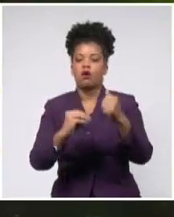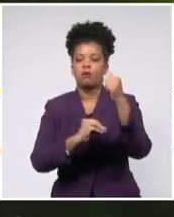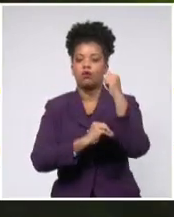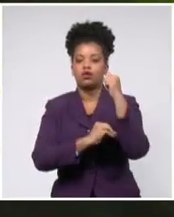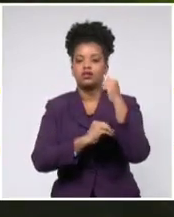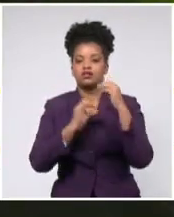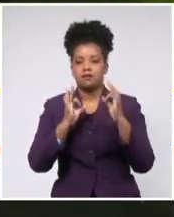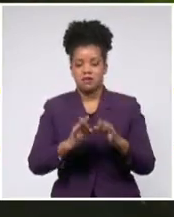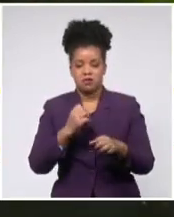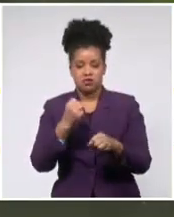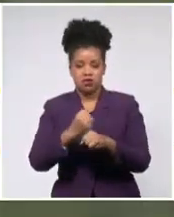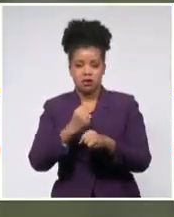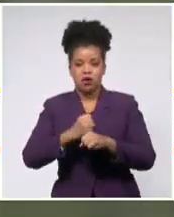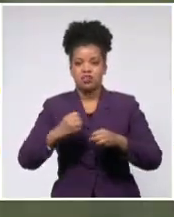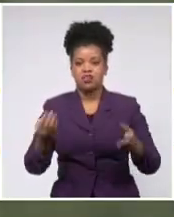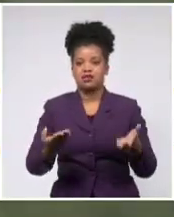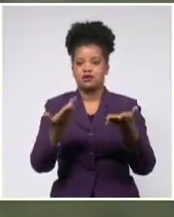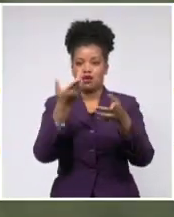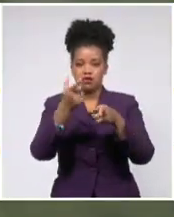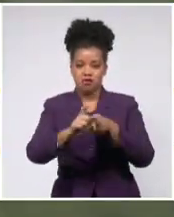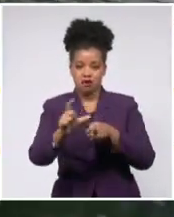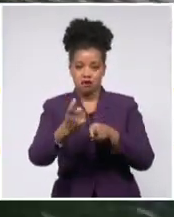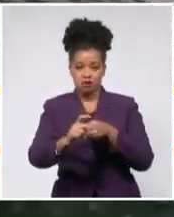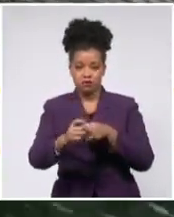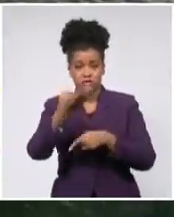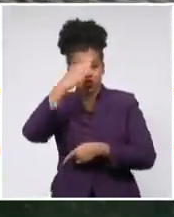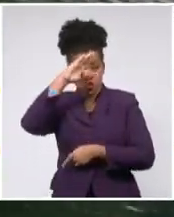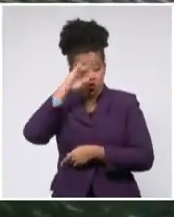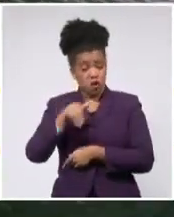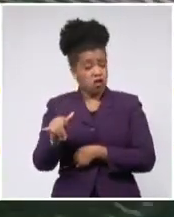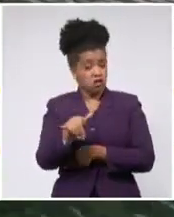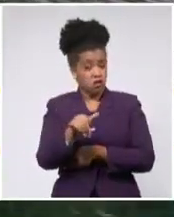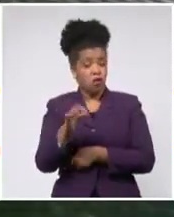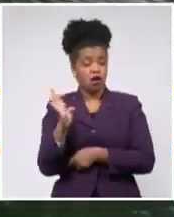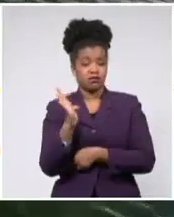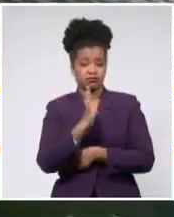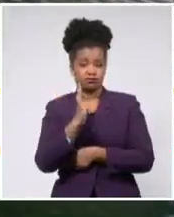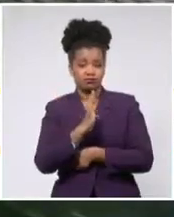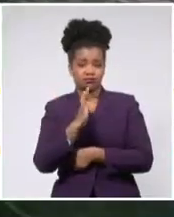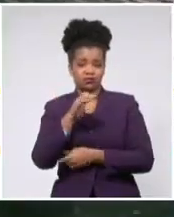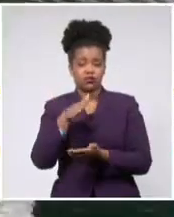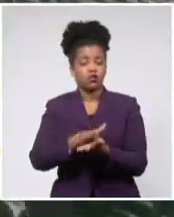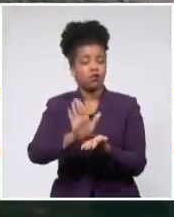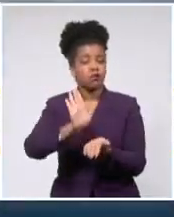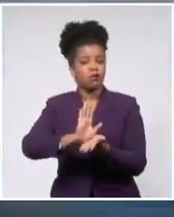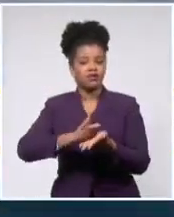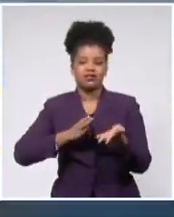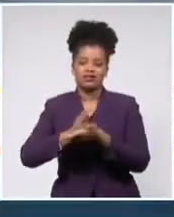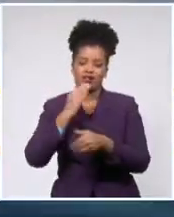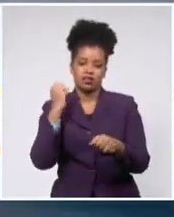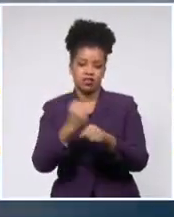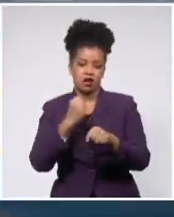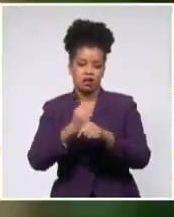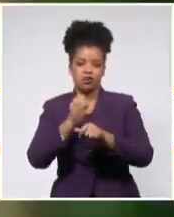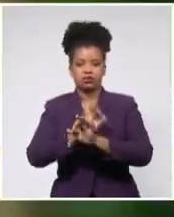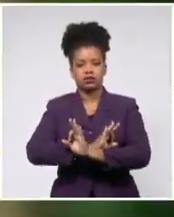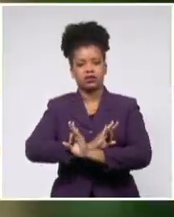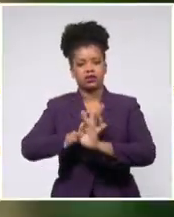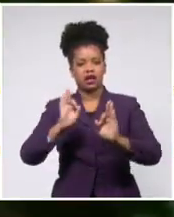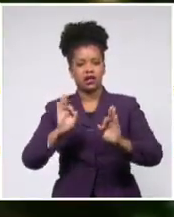el desarrollo rural. Cuba se suma a la celebración con el compromiso de continuar su trabajo por la calidad,